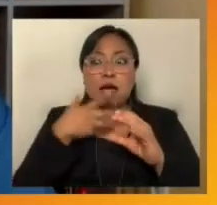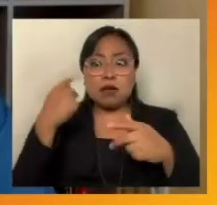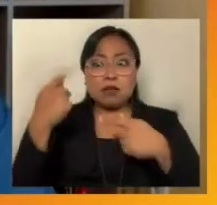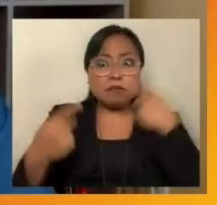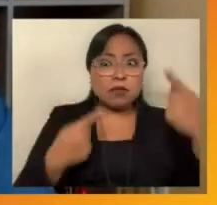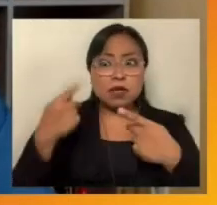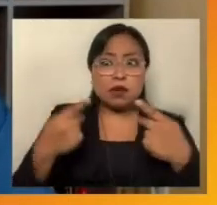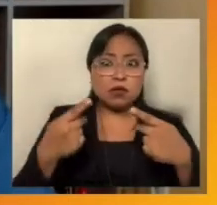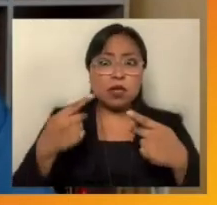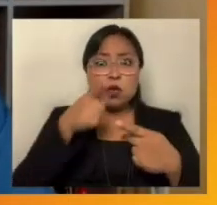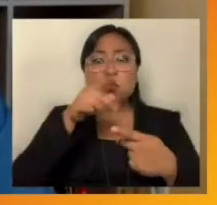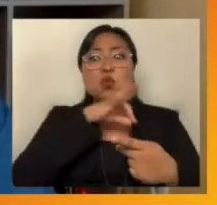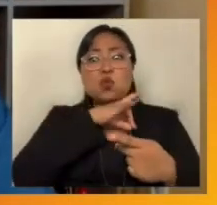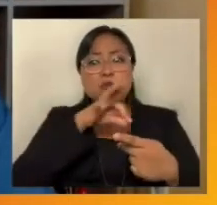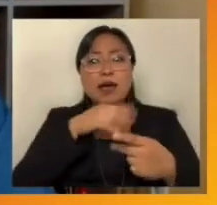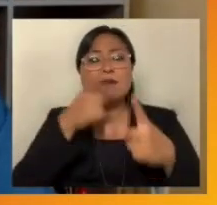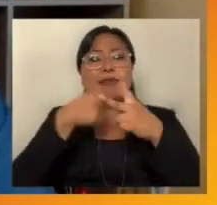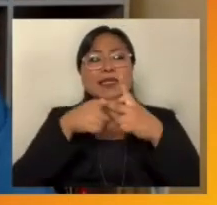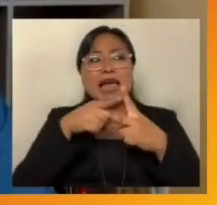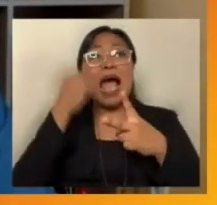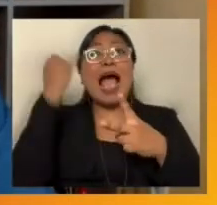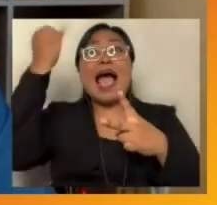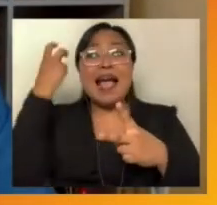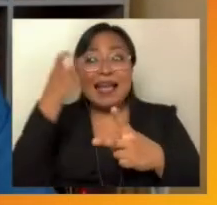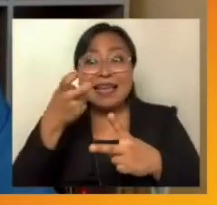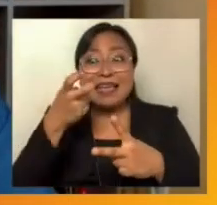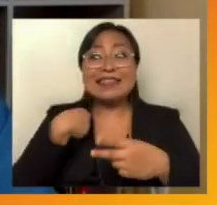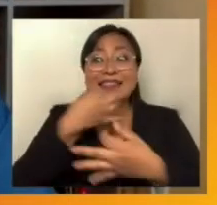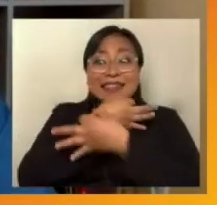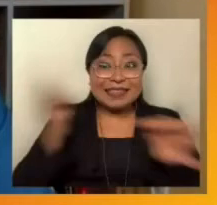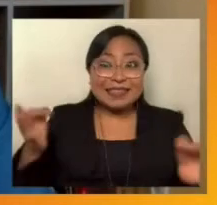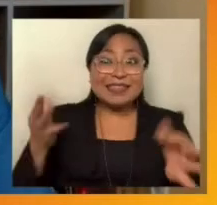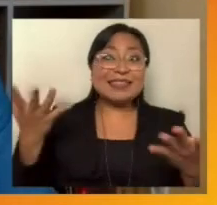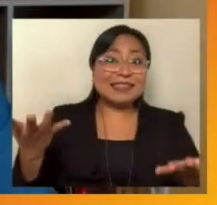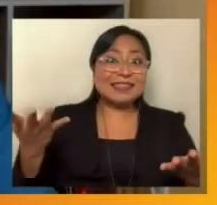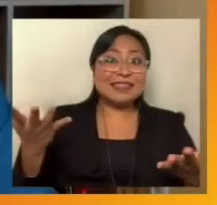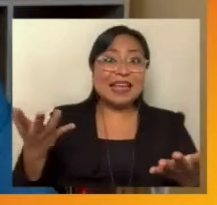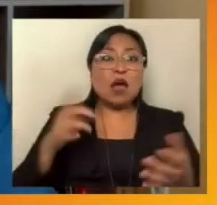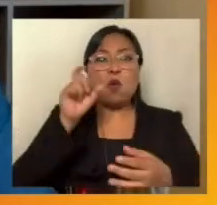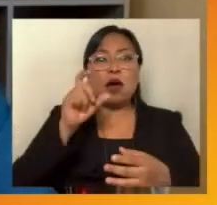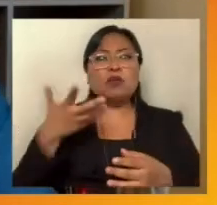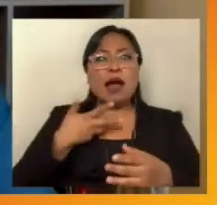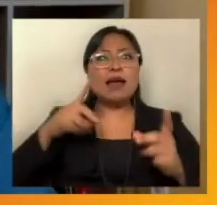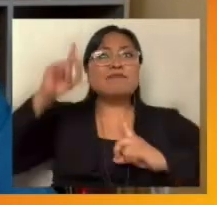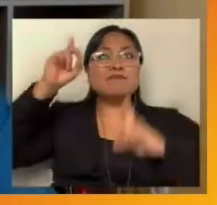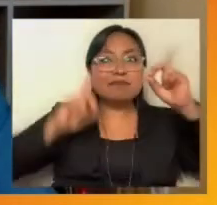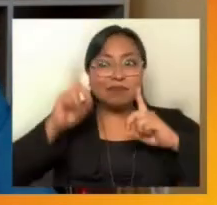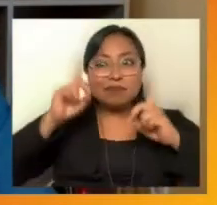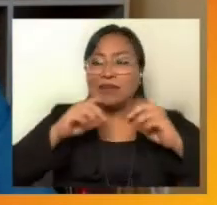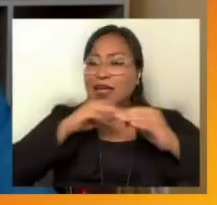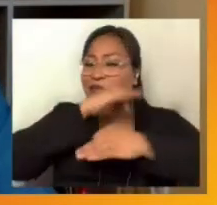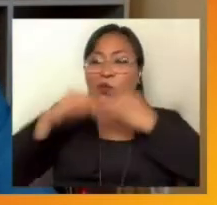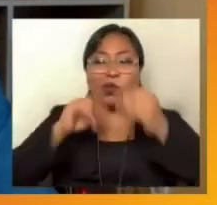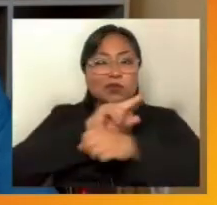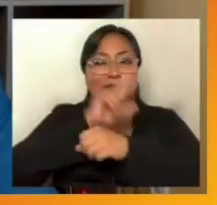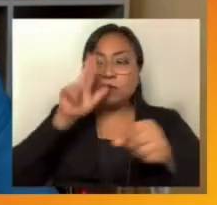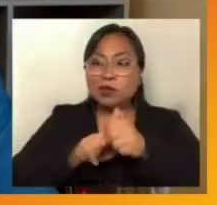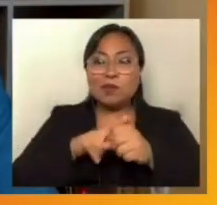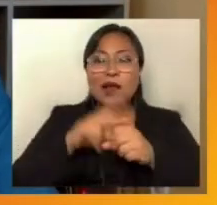como puedes empezar tus publicaciones. Dudas que tenemos todos cuando vamos a trabajar con una ONG.